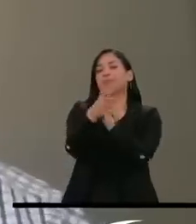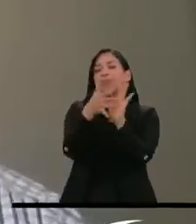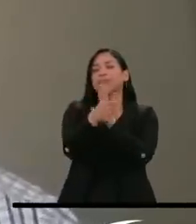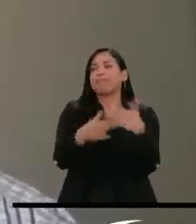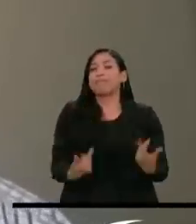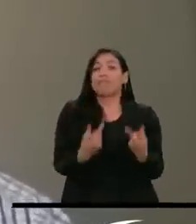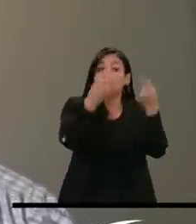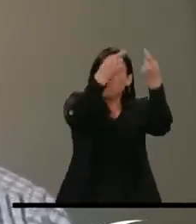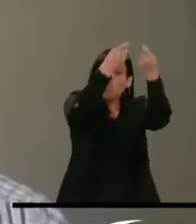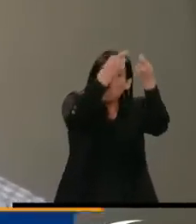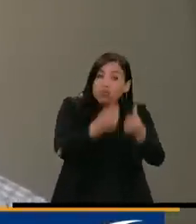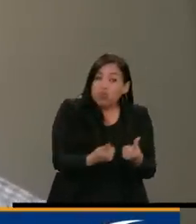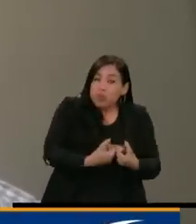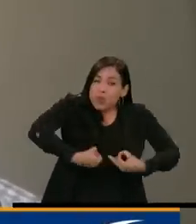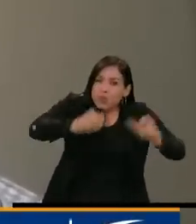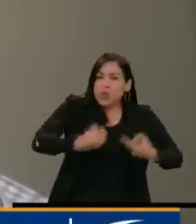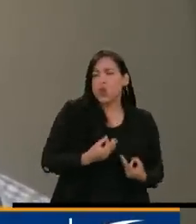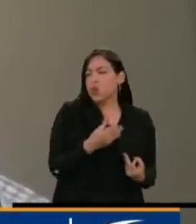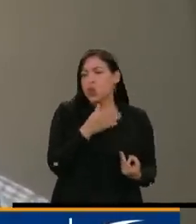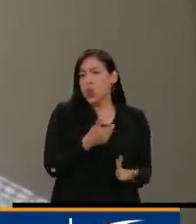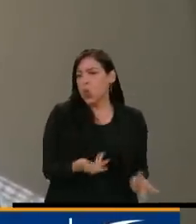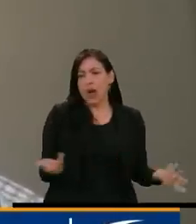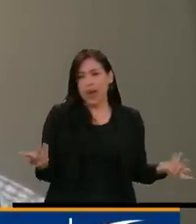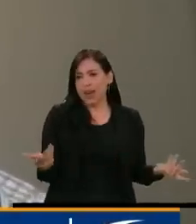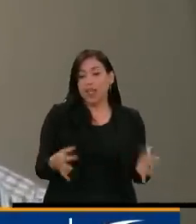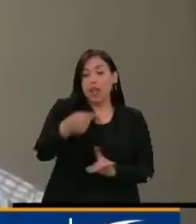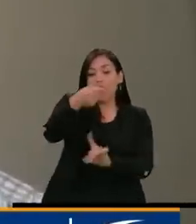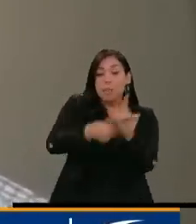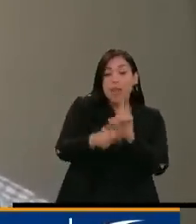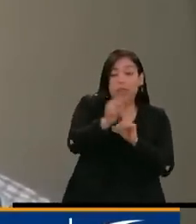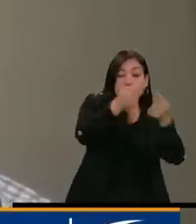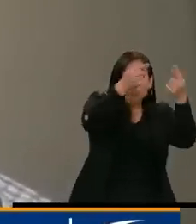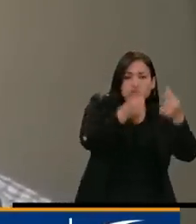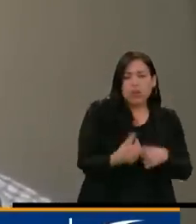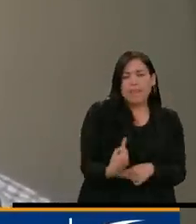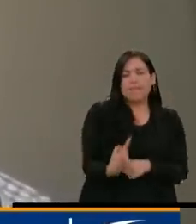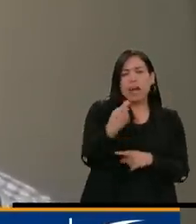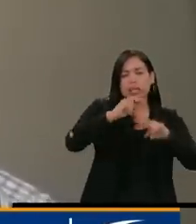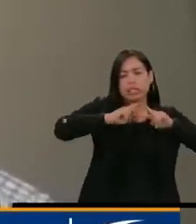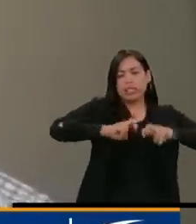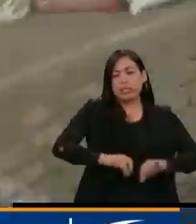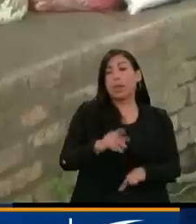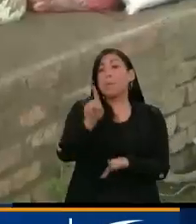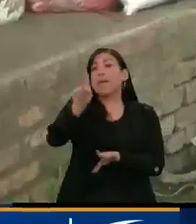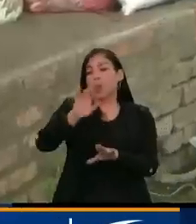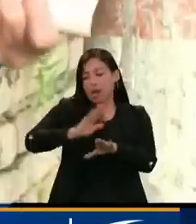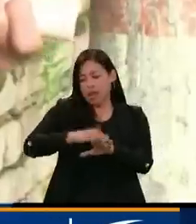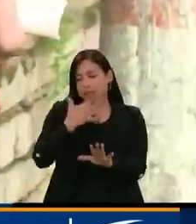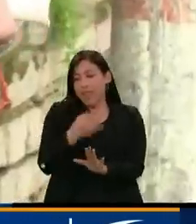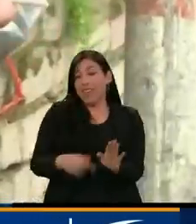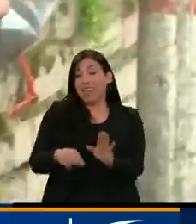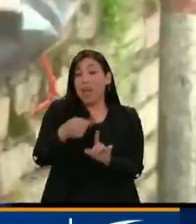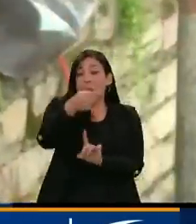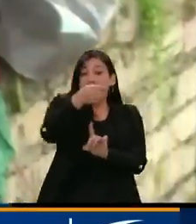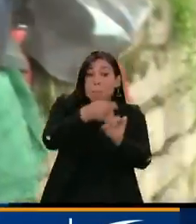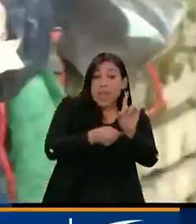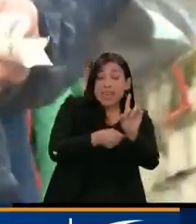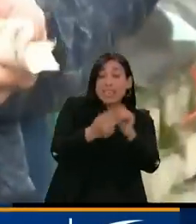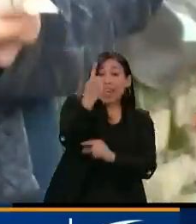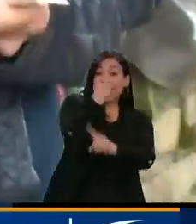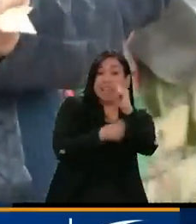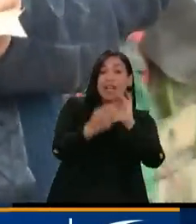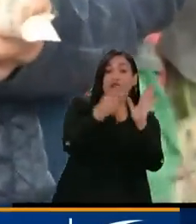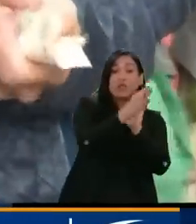tenemos las cifras aún oficiales de radar para el mes de febrero, sabemos que en el mes de febrero va a haber una cifra negativa frente al mes de febrero del